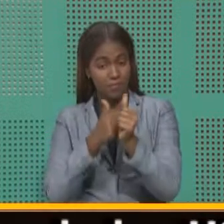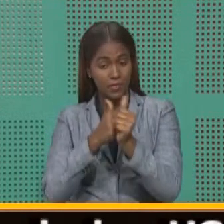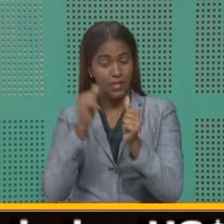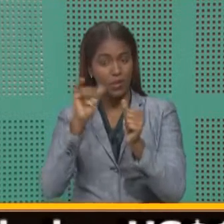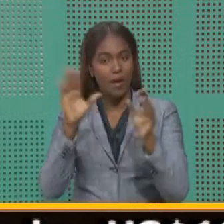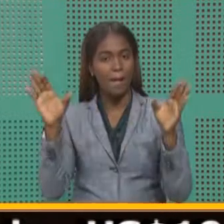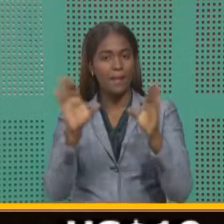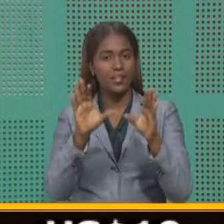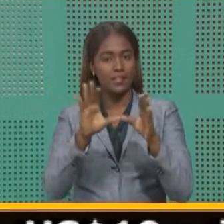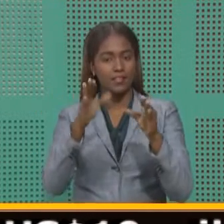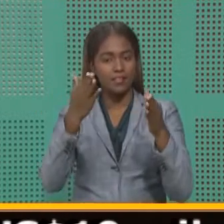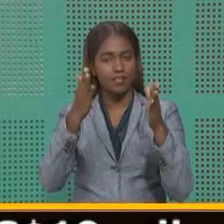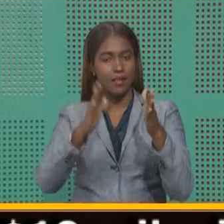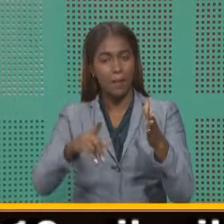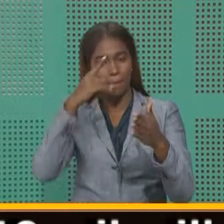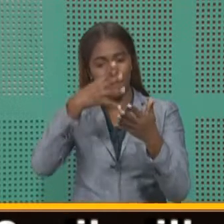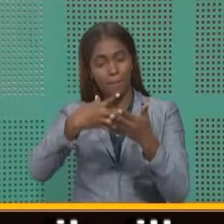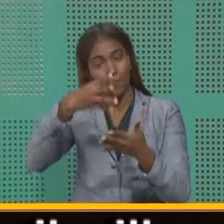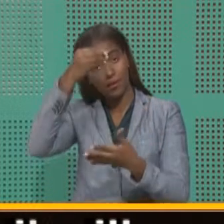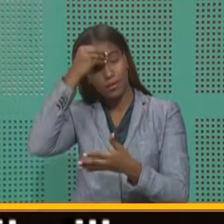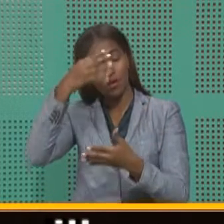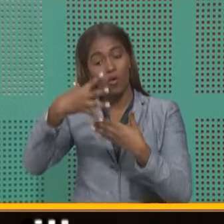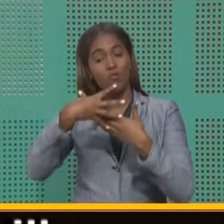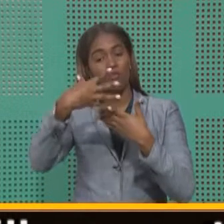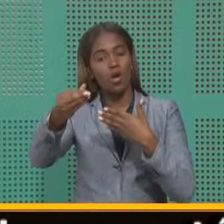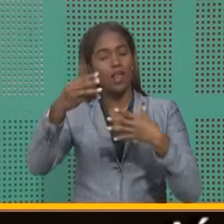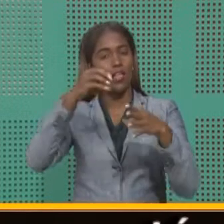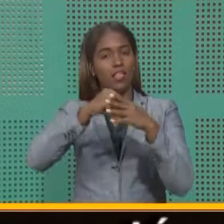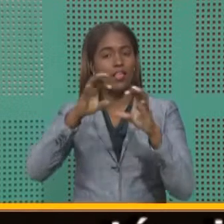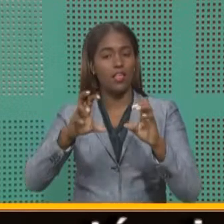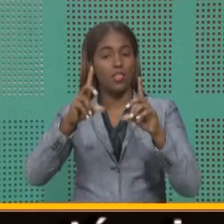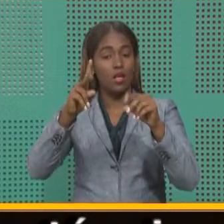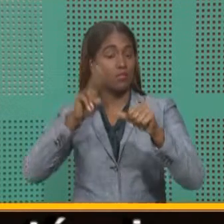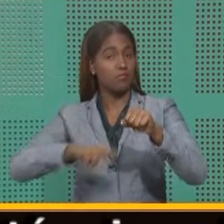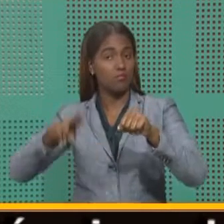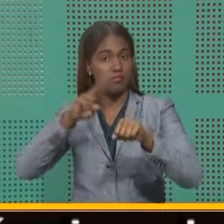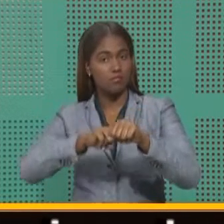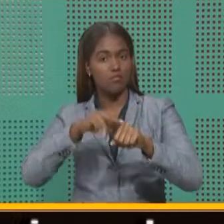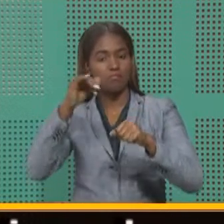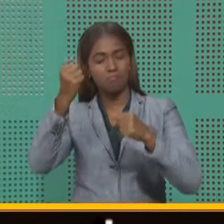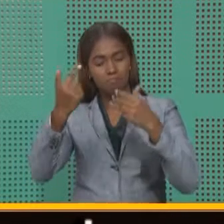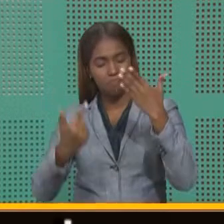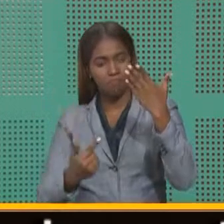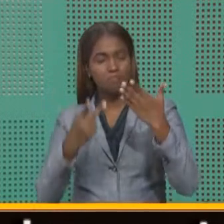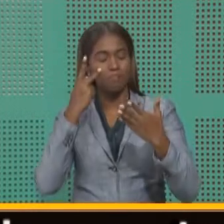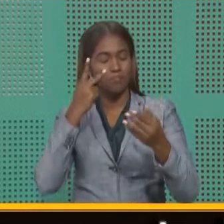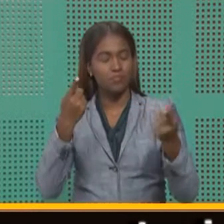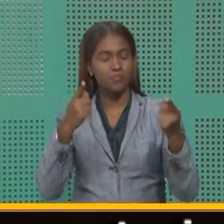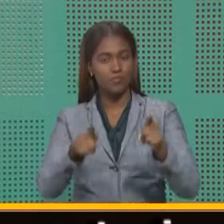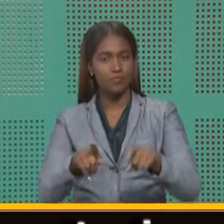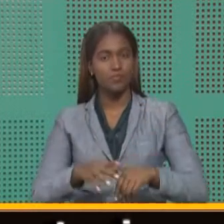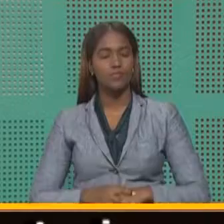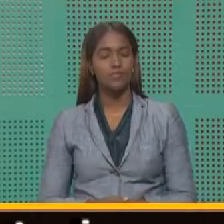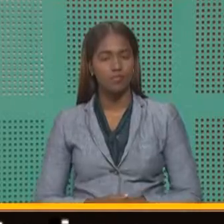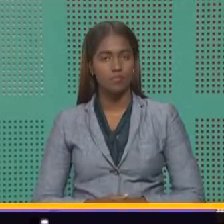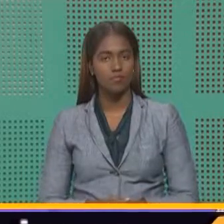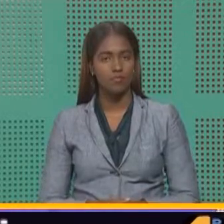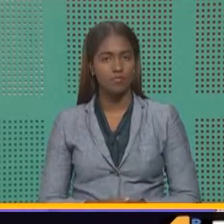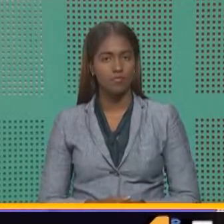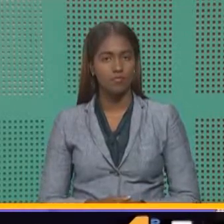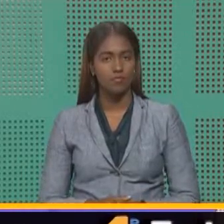certificación de aprendizajes fuera de la educación formal entre otros veamos los detalles